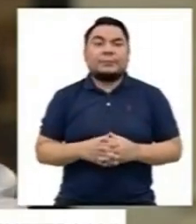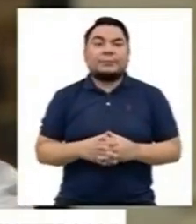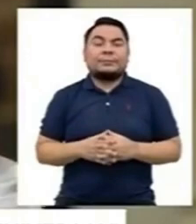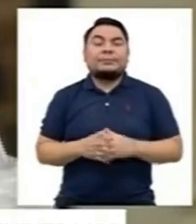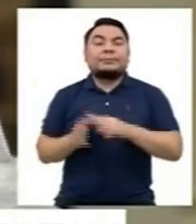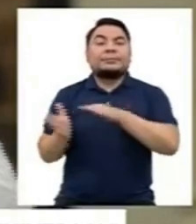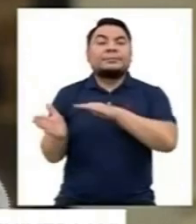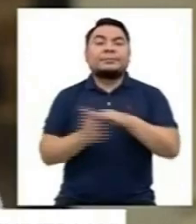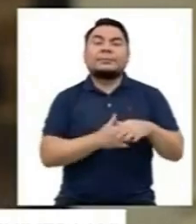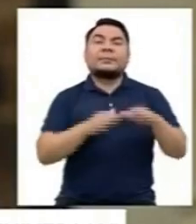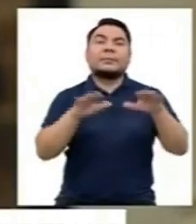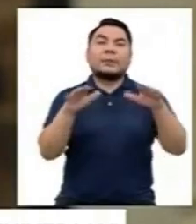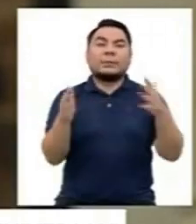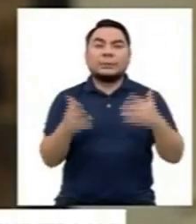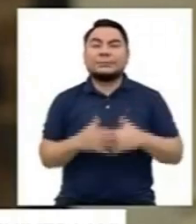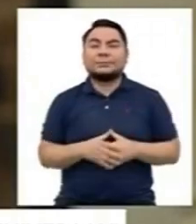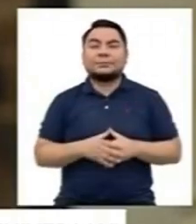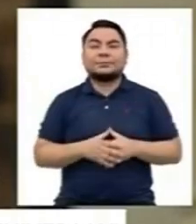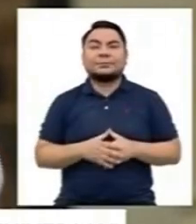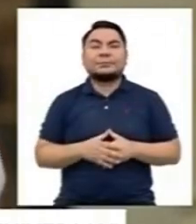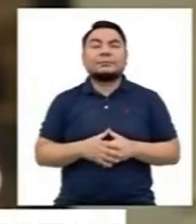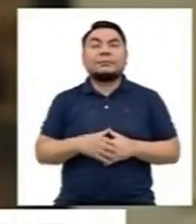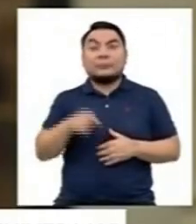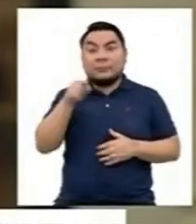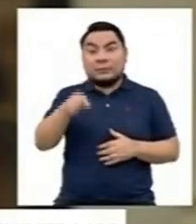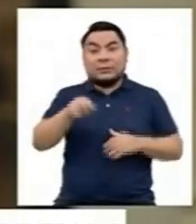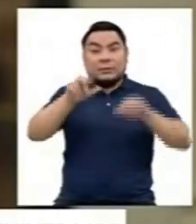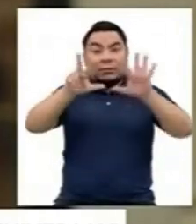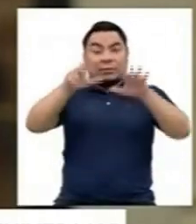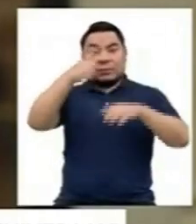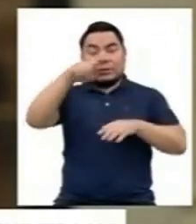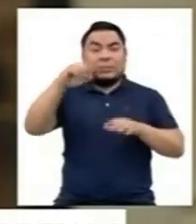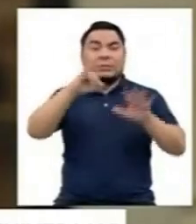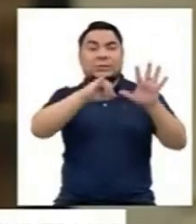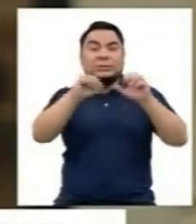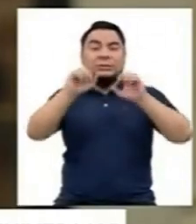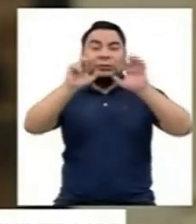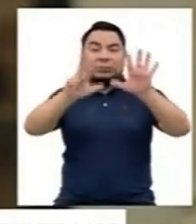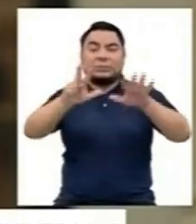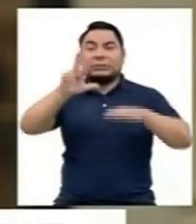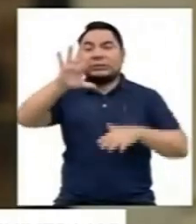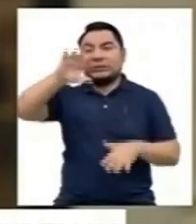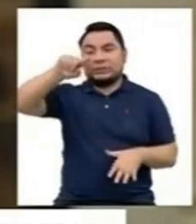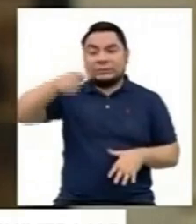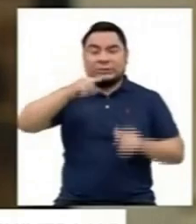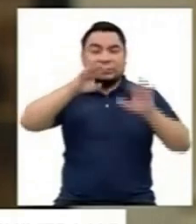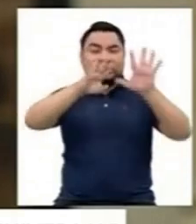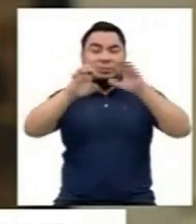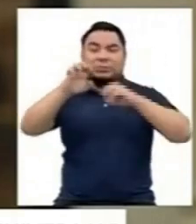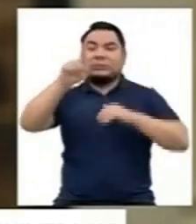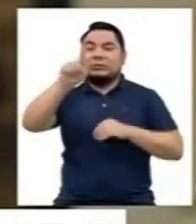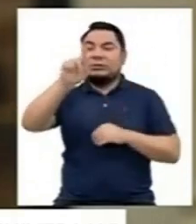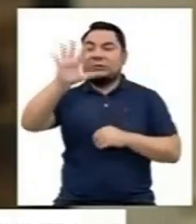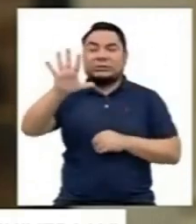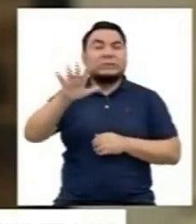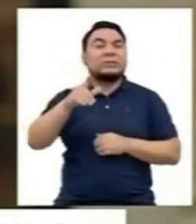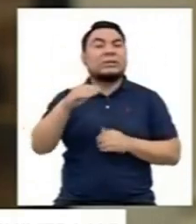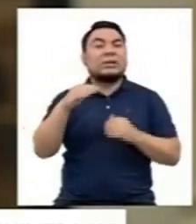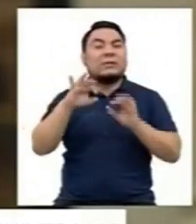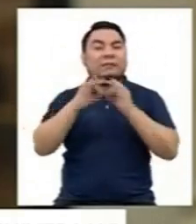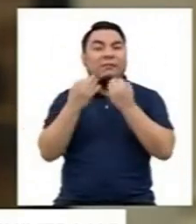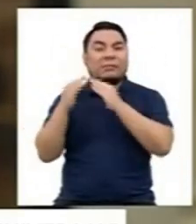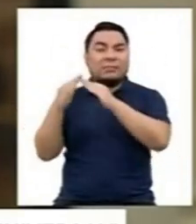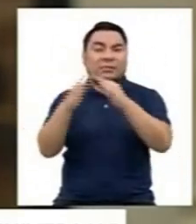un recursivo. Entonces, estamos llegando a una época, a un periodo de convivencia que ha cambiado a partir de esta pandemia.